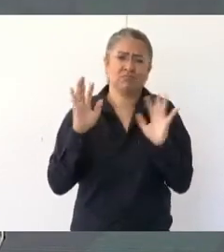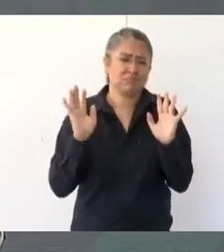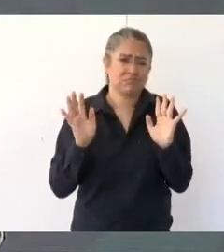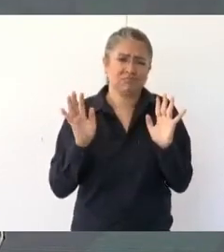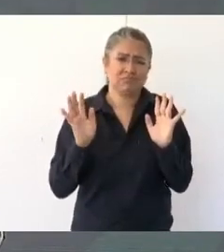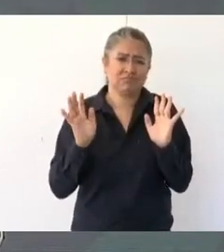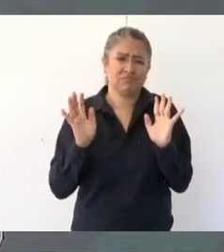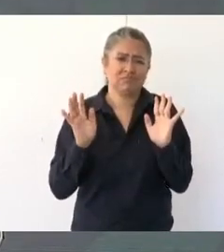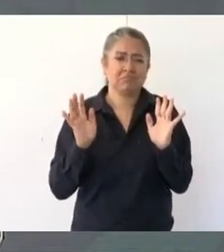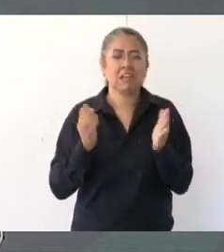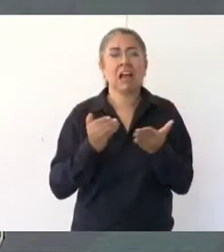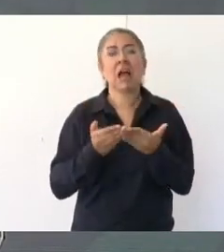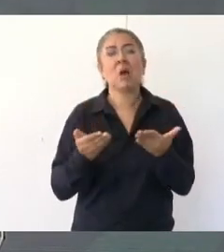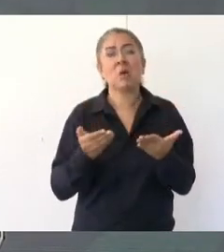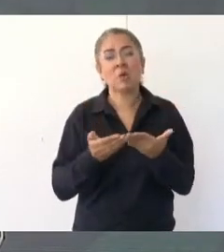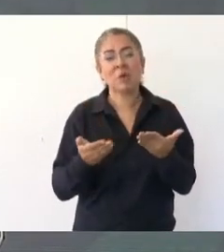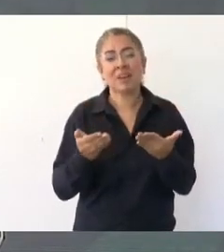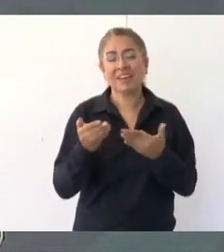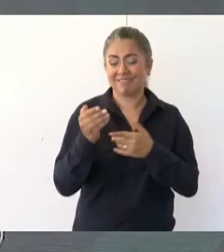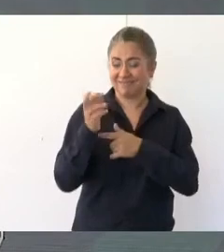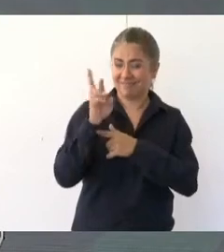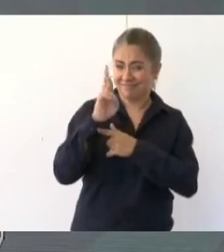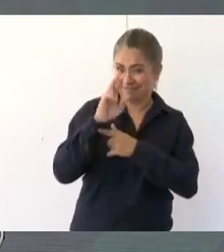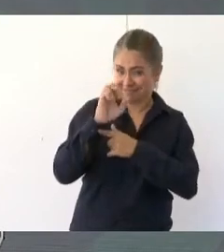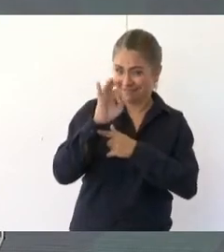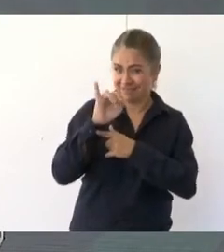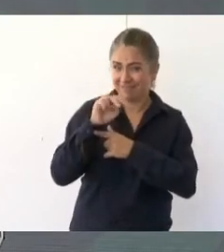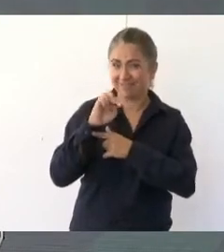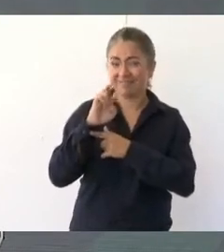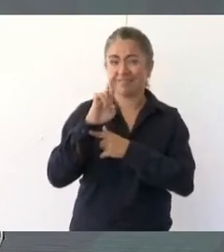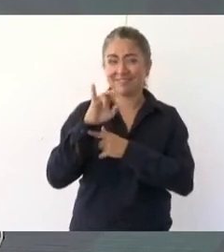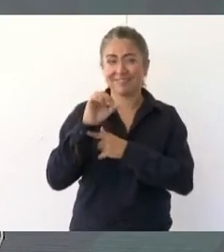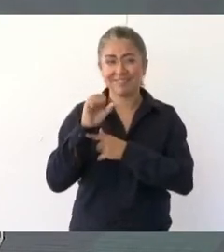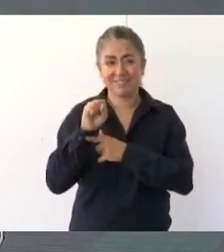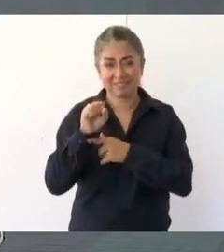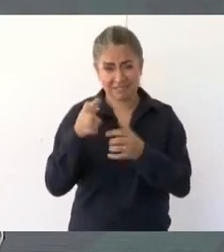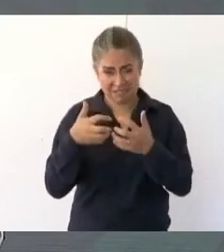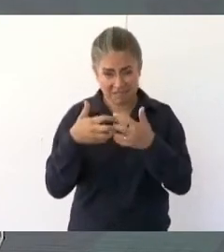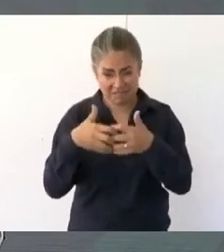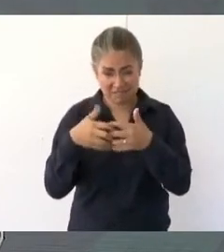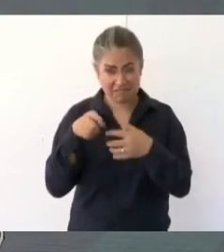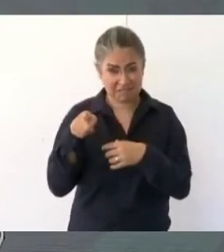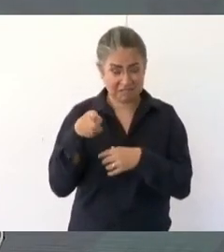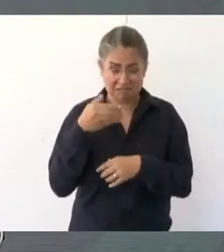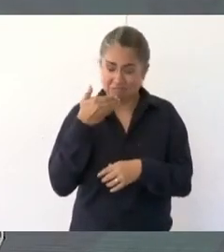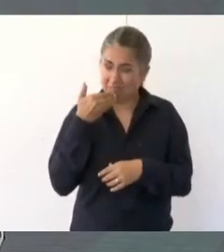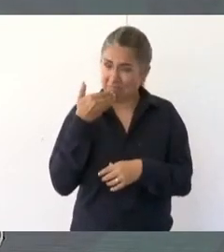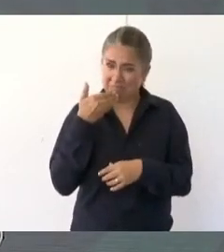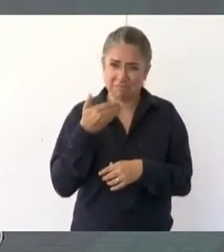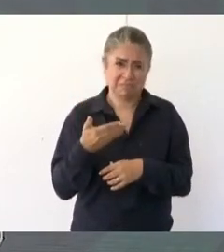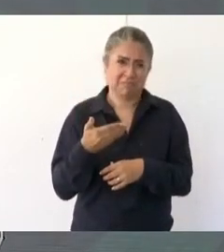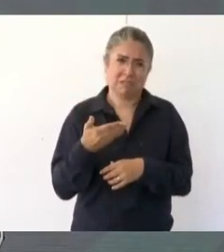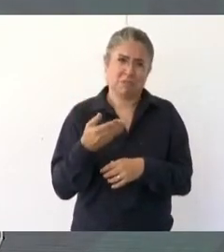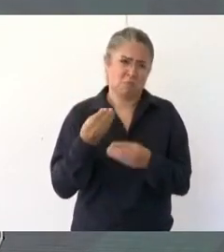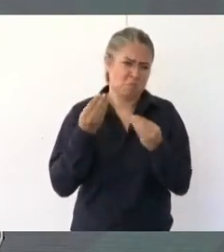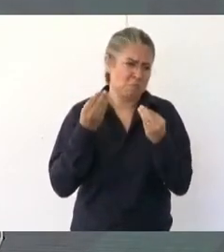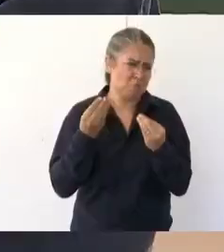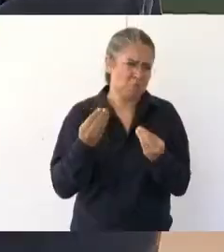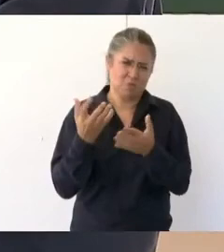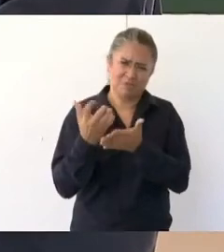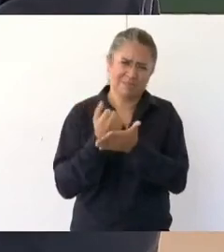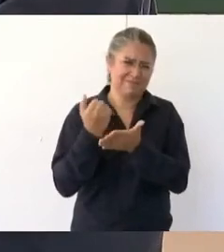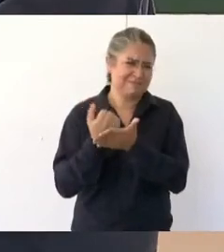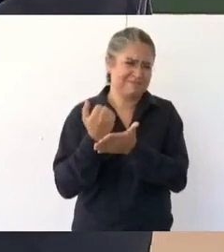que pues ahora las refinerías están teniendo muchas